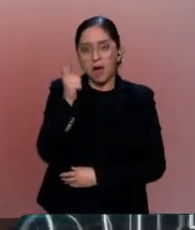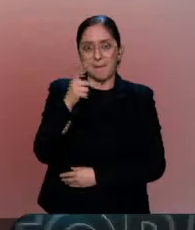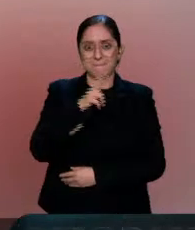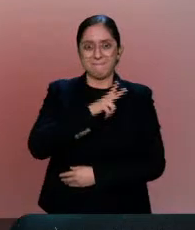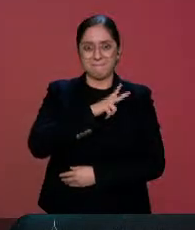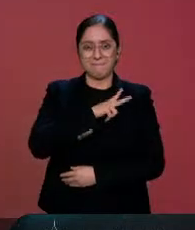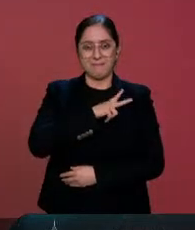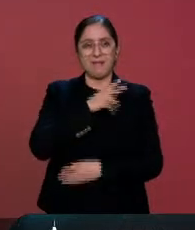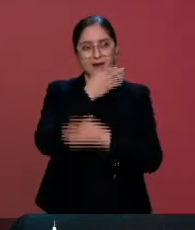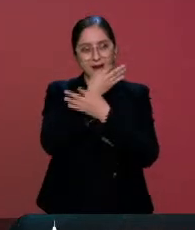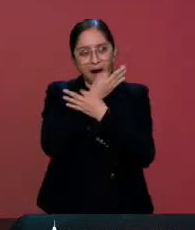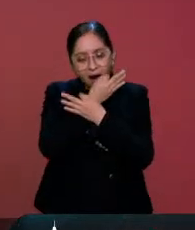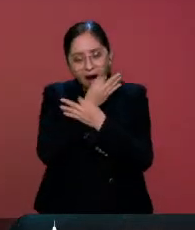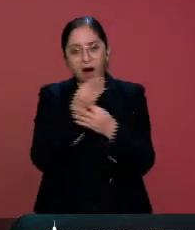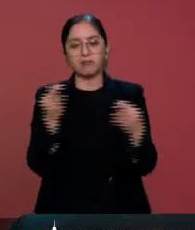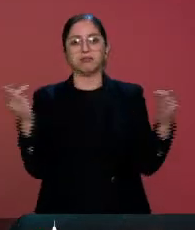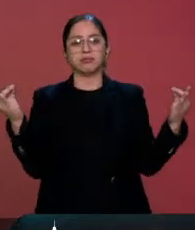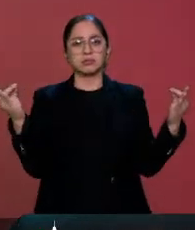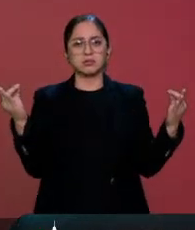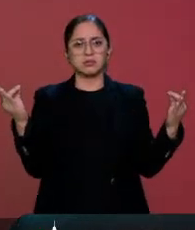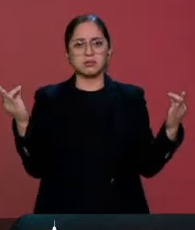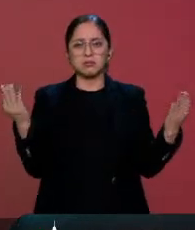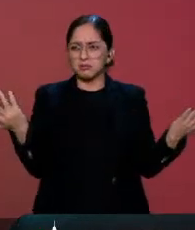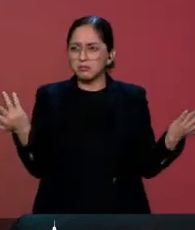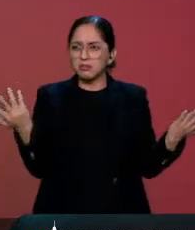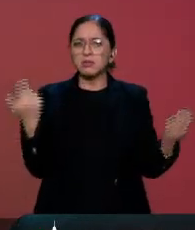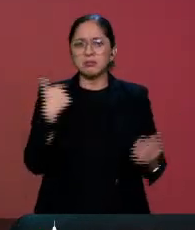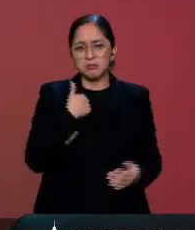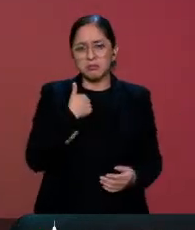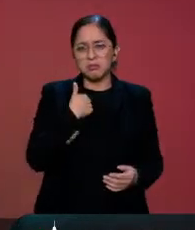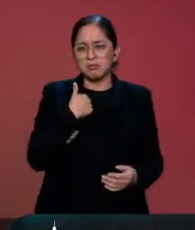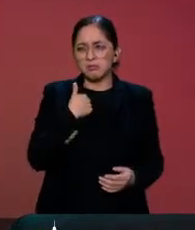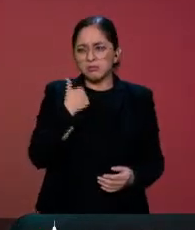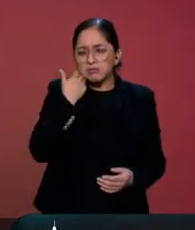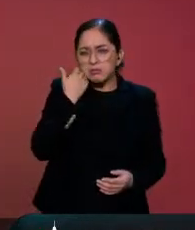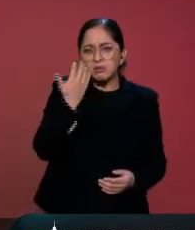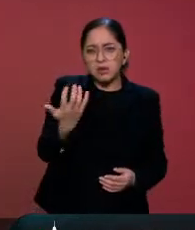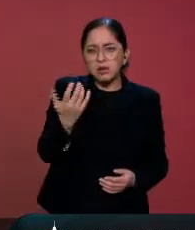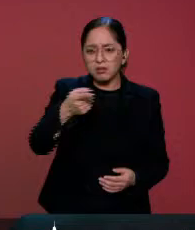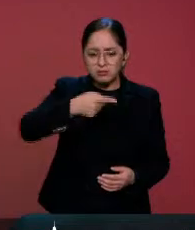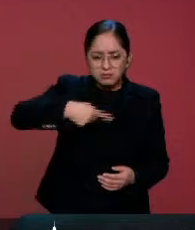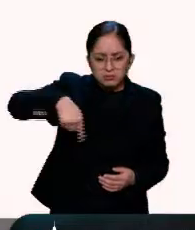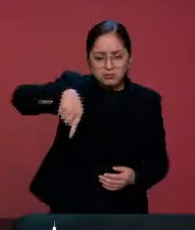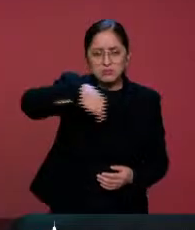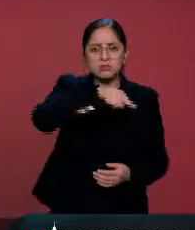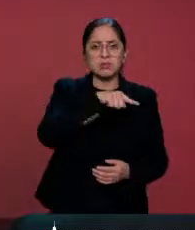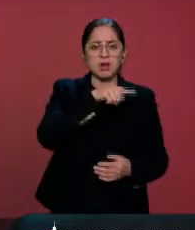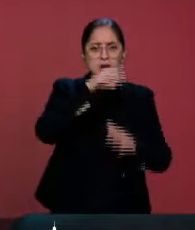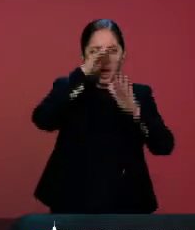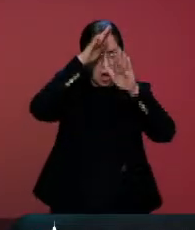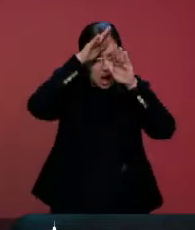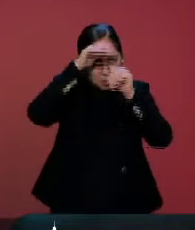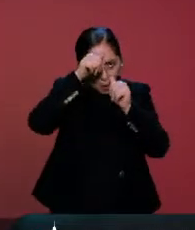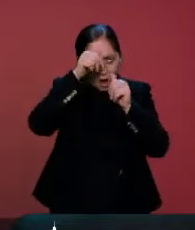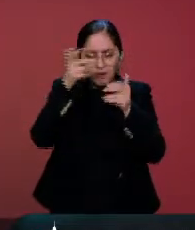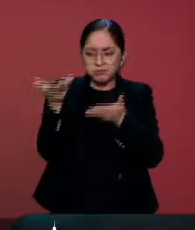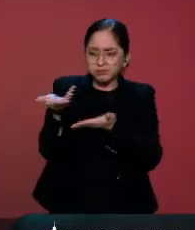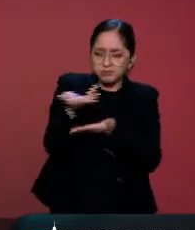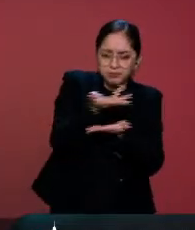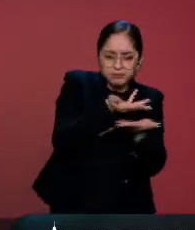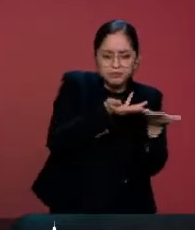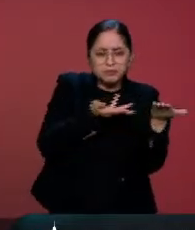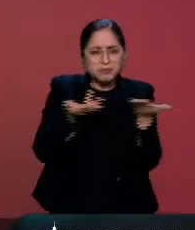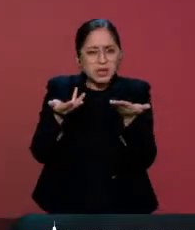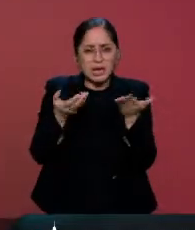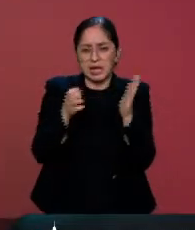acepten una intermediación como la que estamos proponiendo de que el presidente